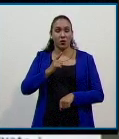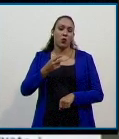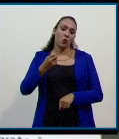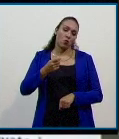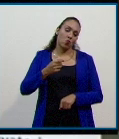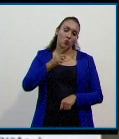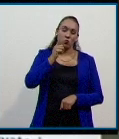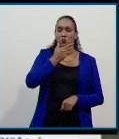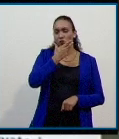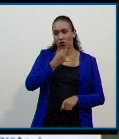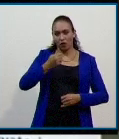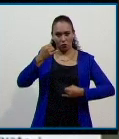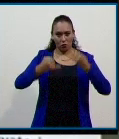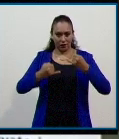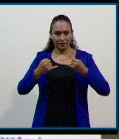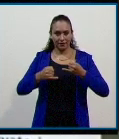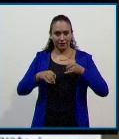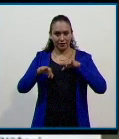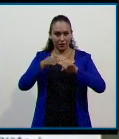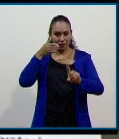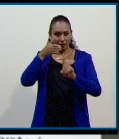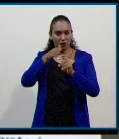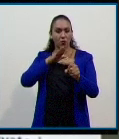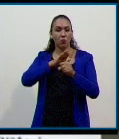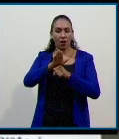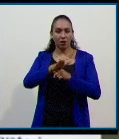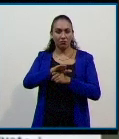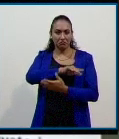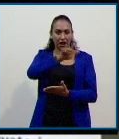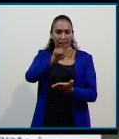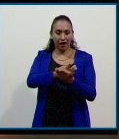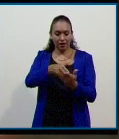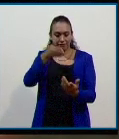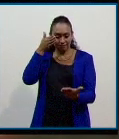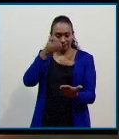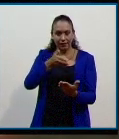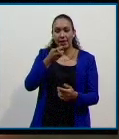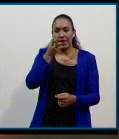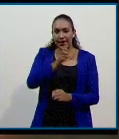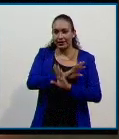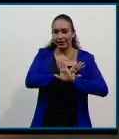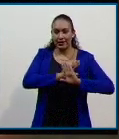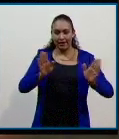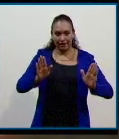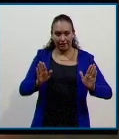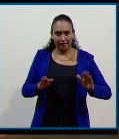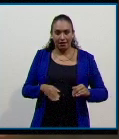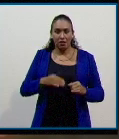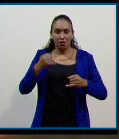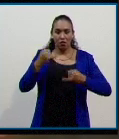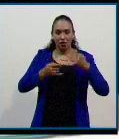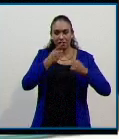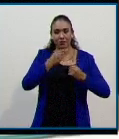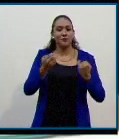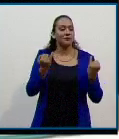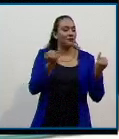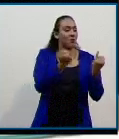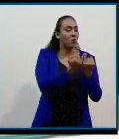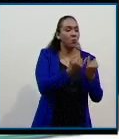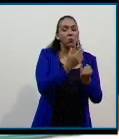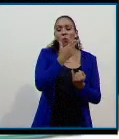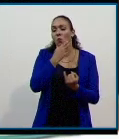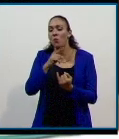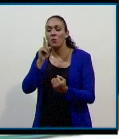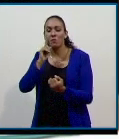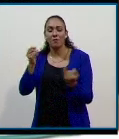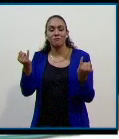debemos tener la posibilidad de tener la razón en un conflicto. Ante el juez, todos nos igualamos. Es una